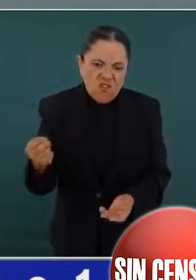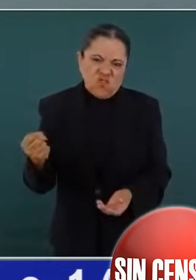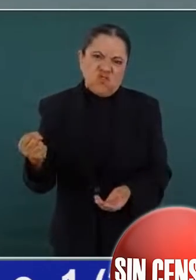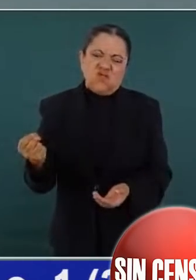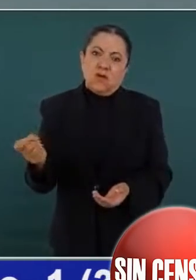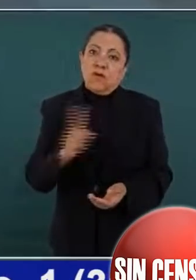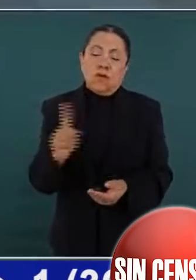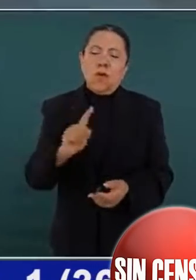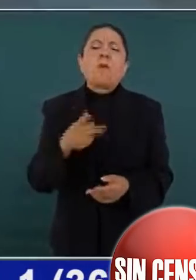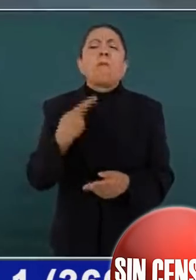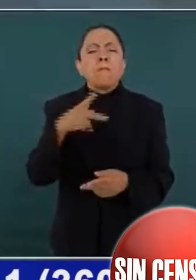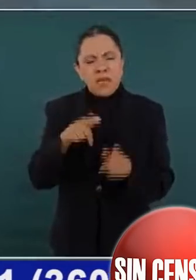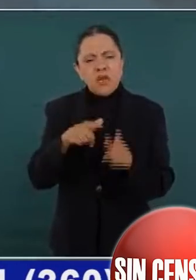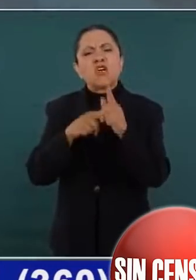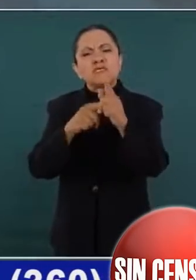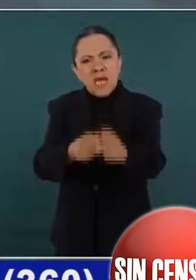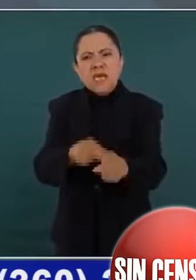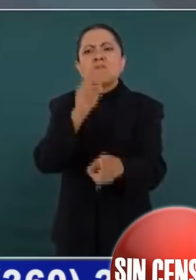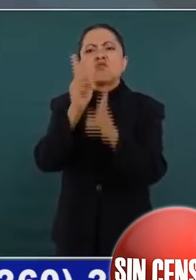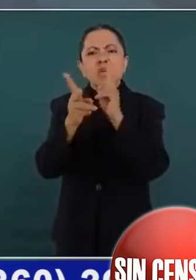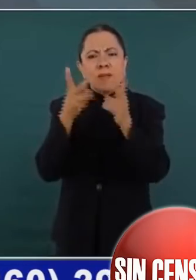tema